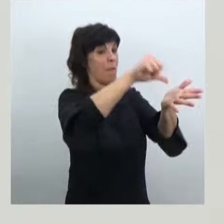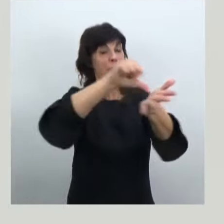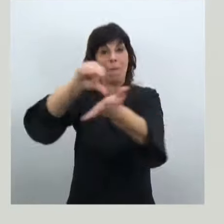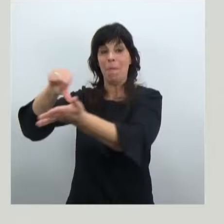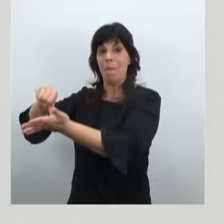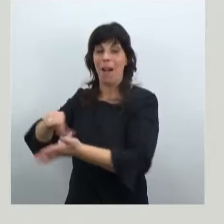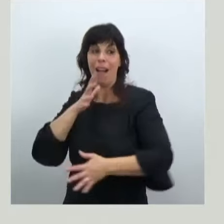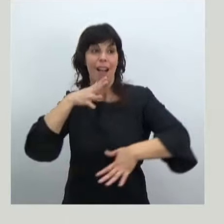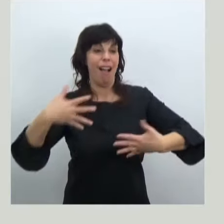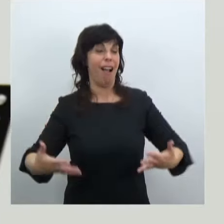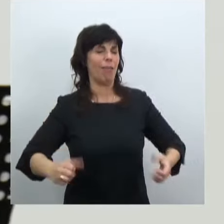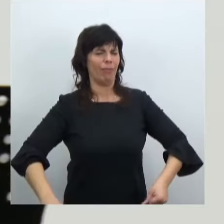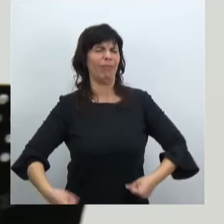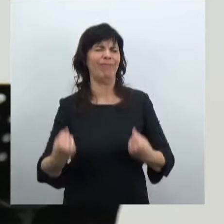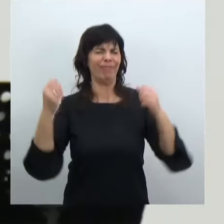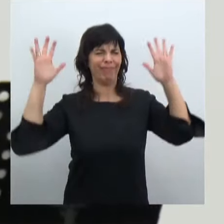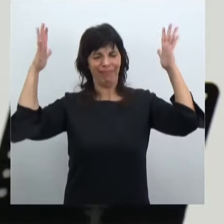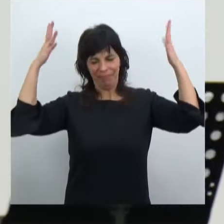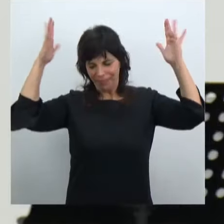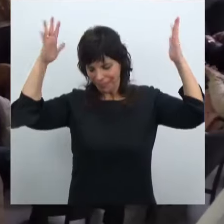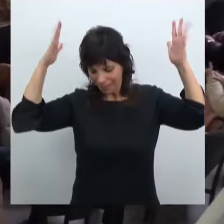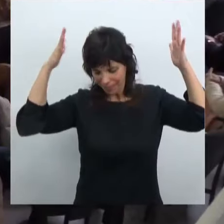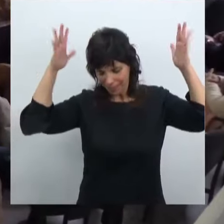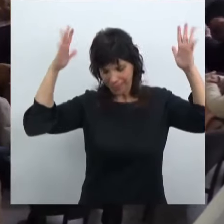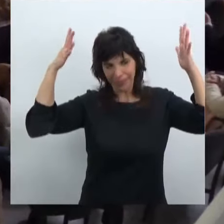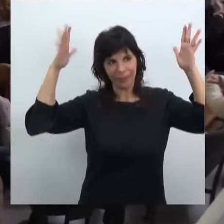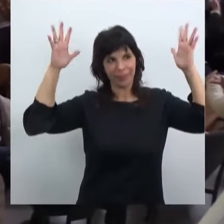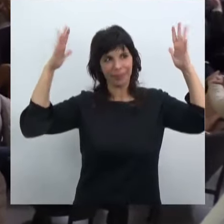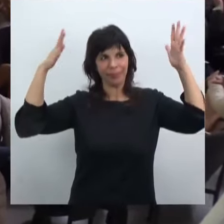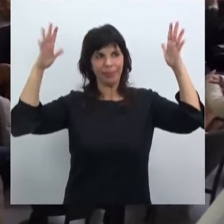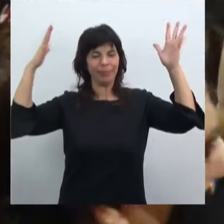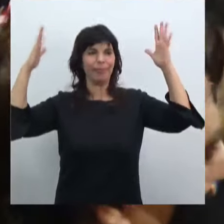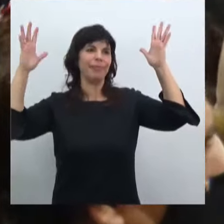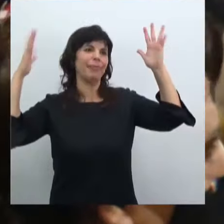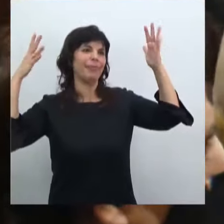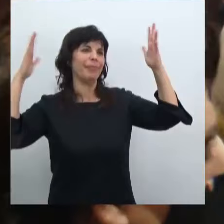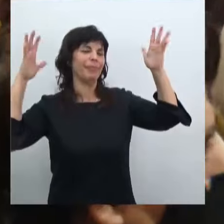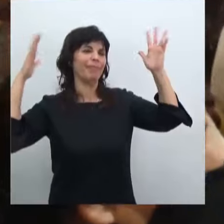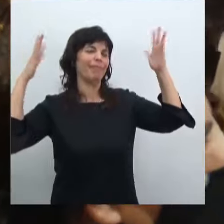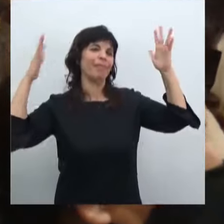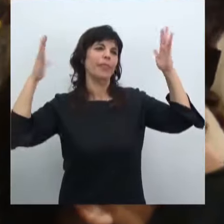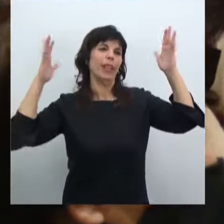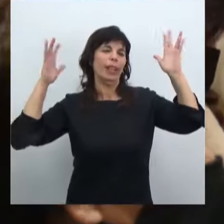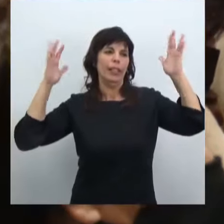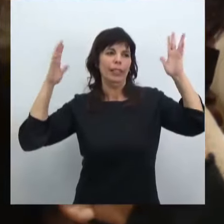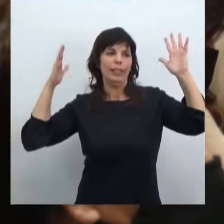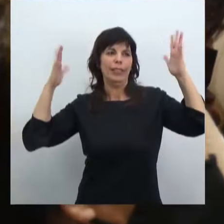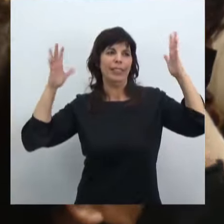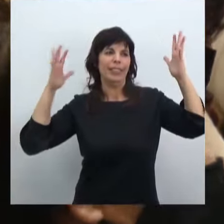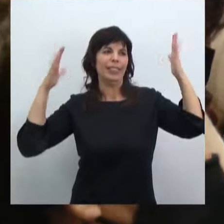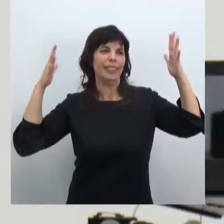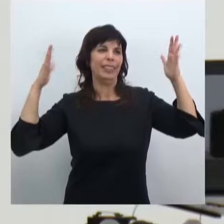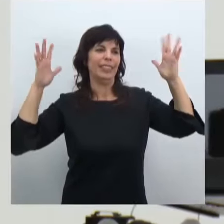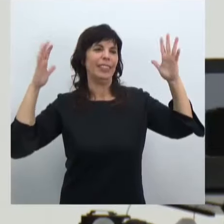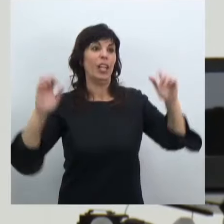Señor. ¡Wow! Oviedo, Sabadell, Salamanca. ¡Wow! ¡Wow! Jerez